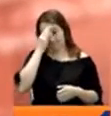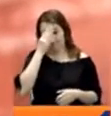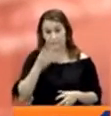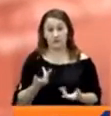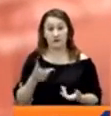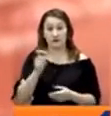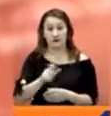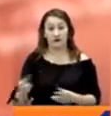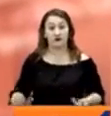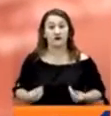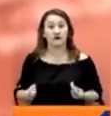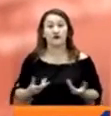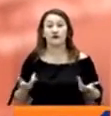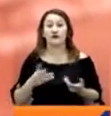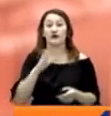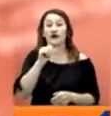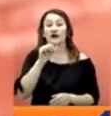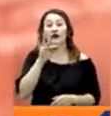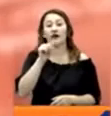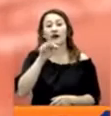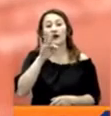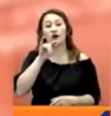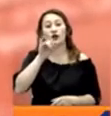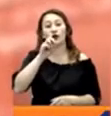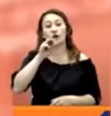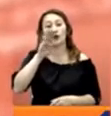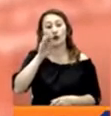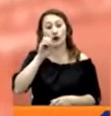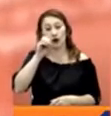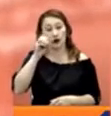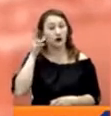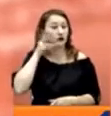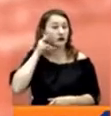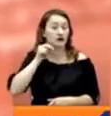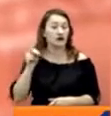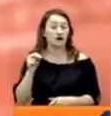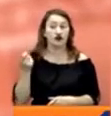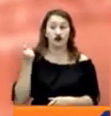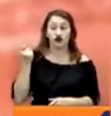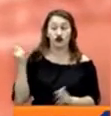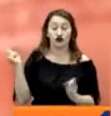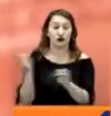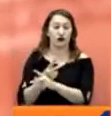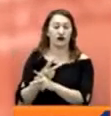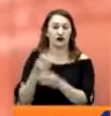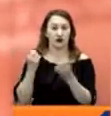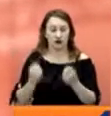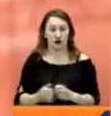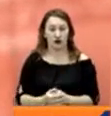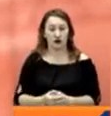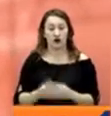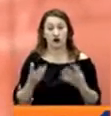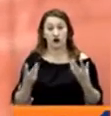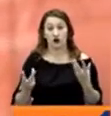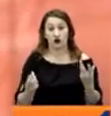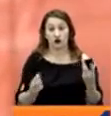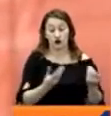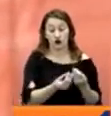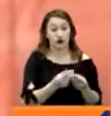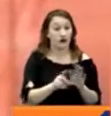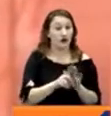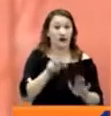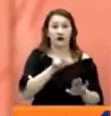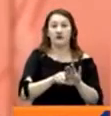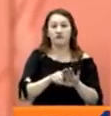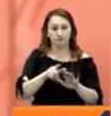municipios del Catatumbo, en norte de Santander, debido a los hechos de violencia de los últimos días. grupos armados ilegales han hecho atentados